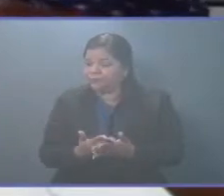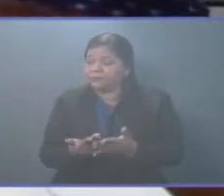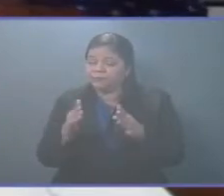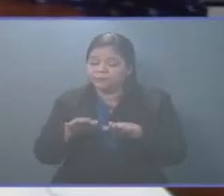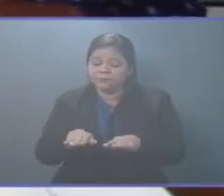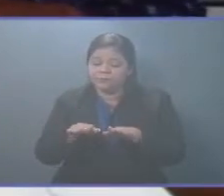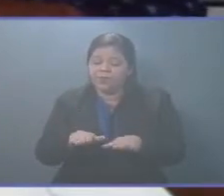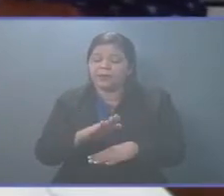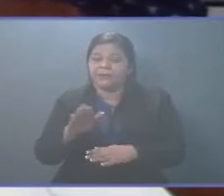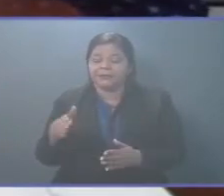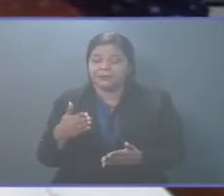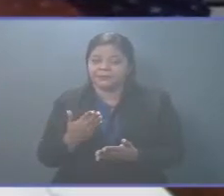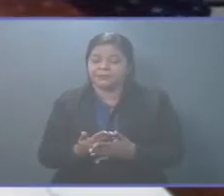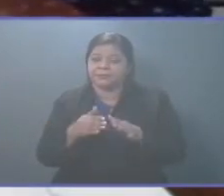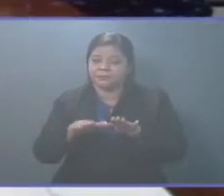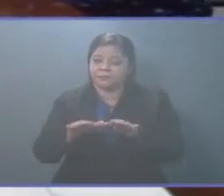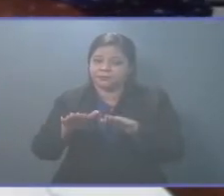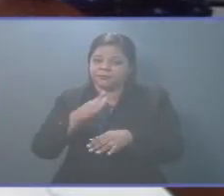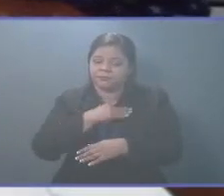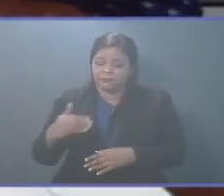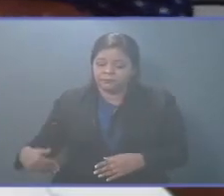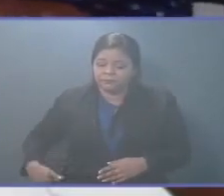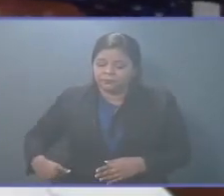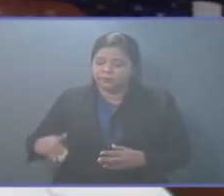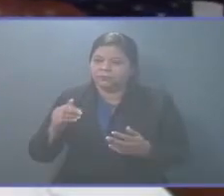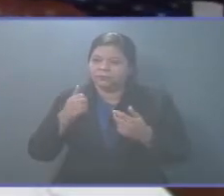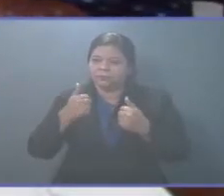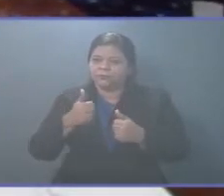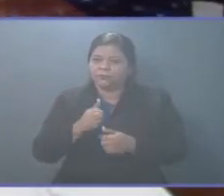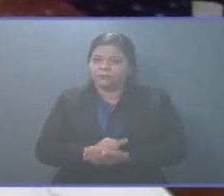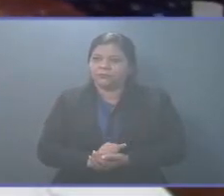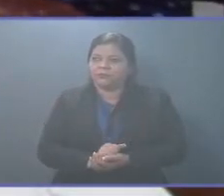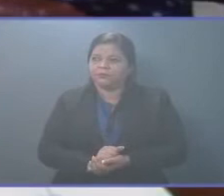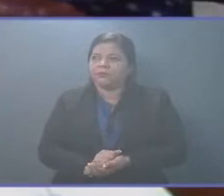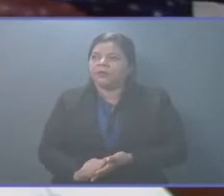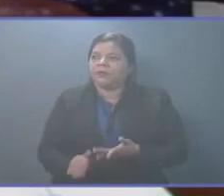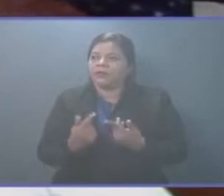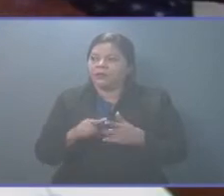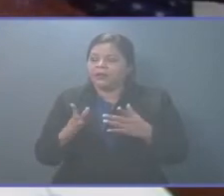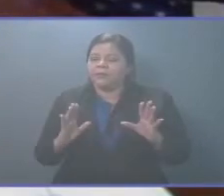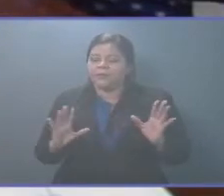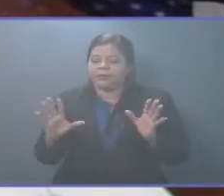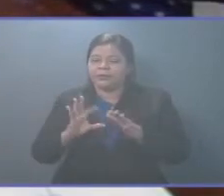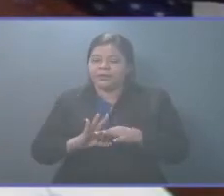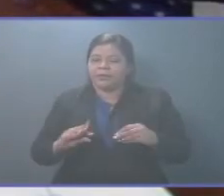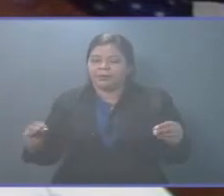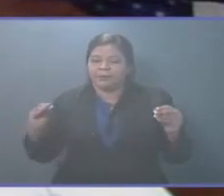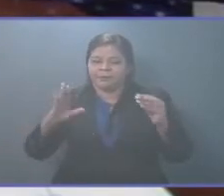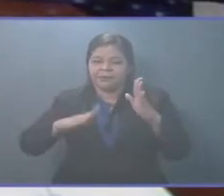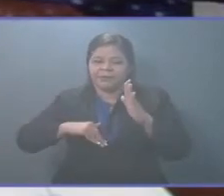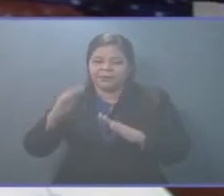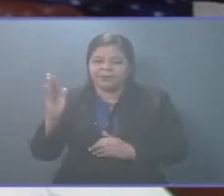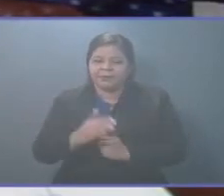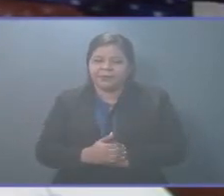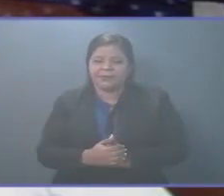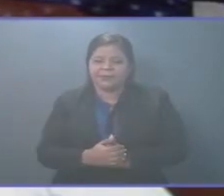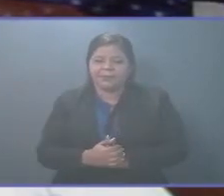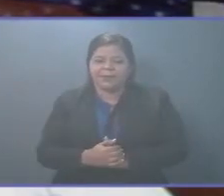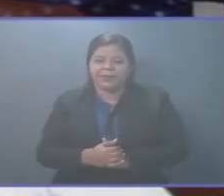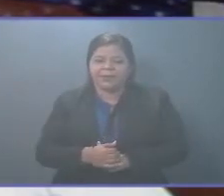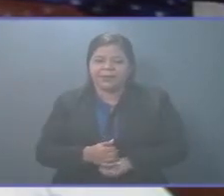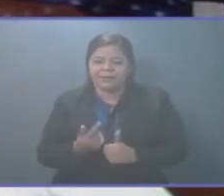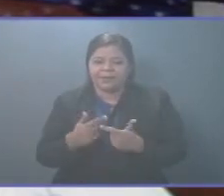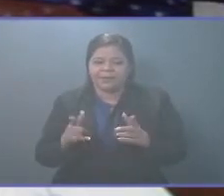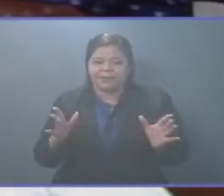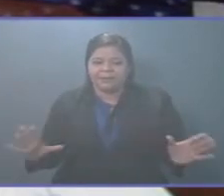Gracias, señor presidente. Un saludo a los colegas, diputada y diputados. Lo mismo que al personal técnico